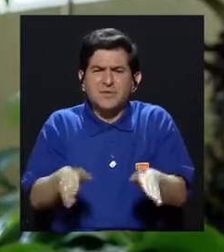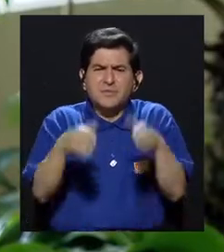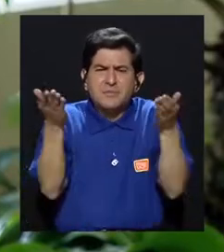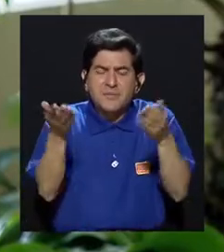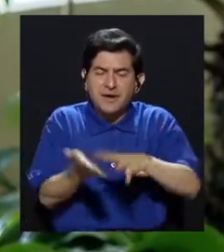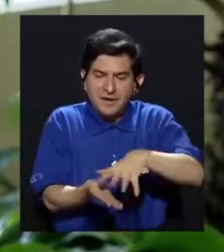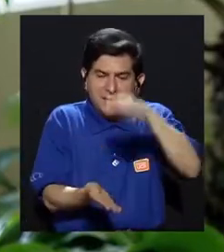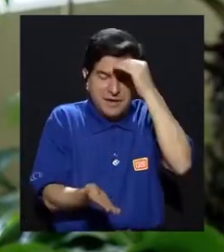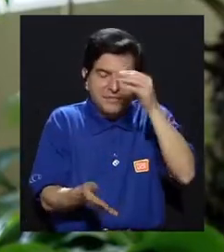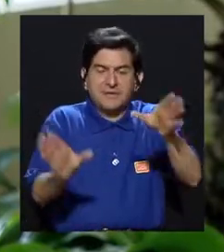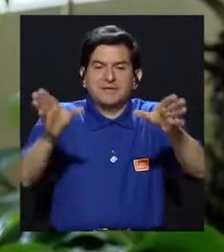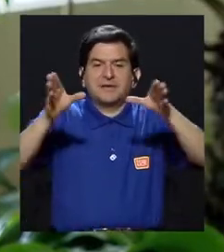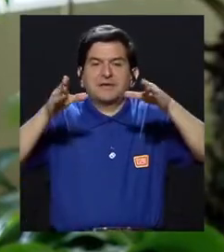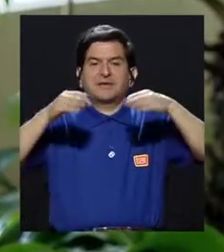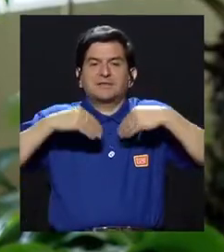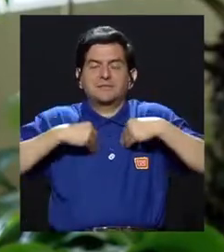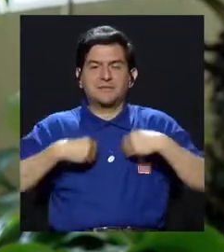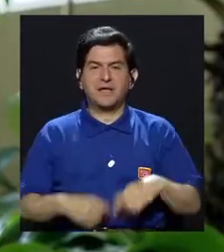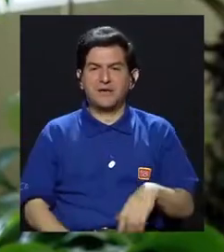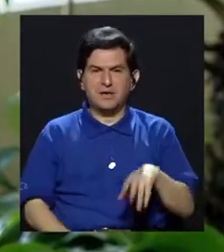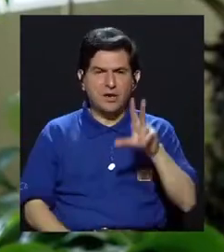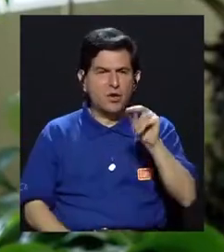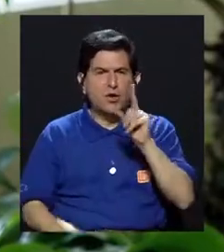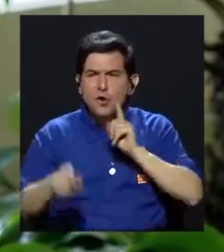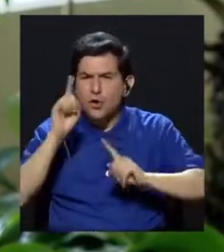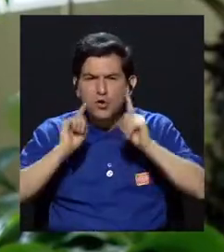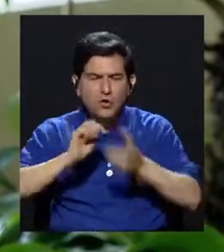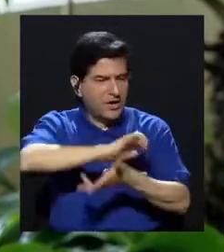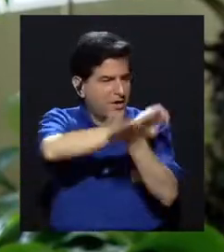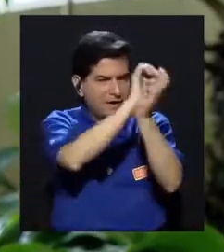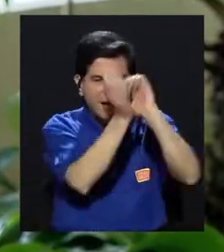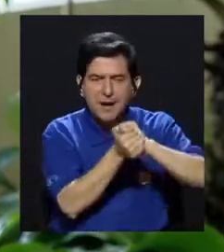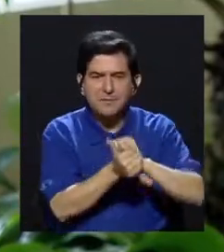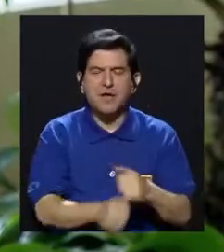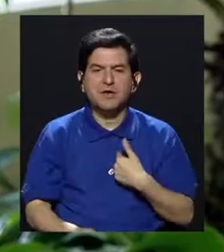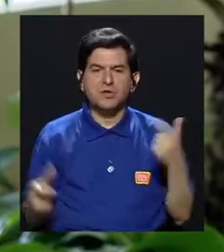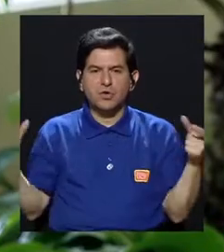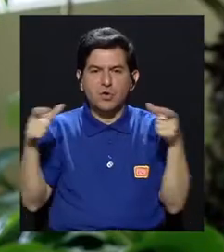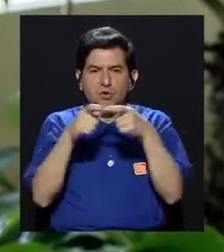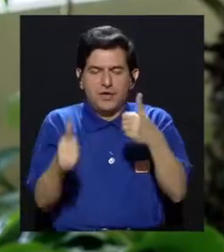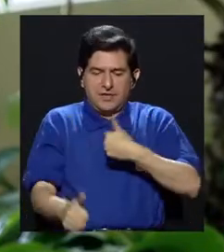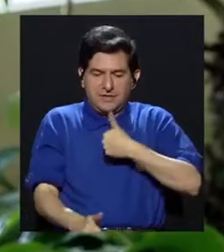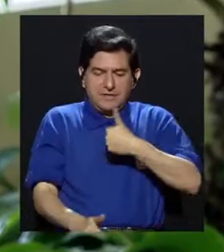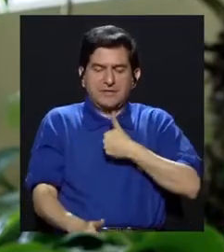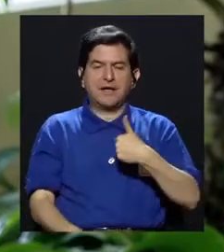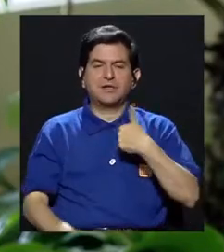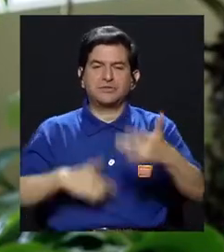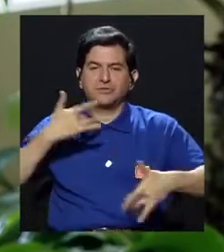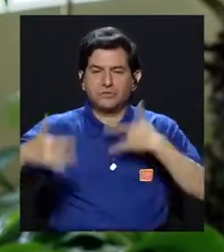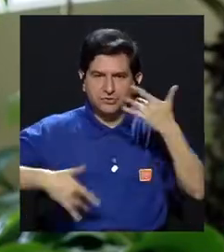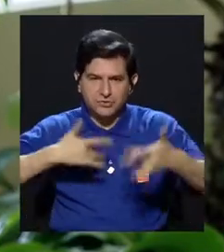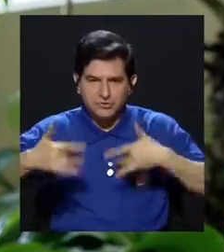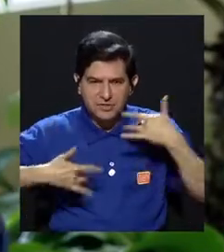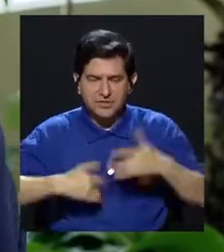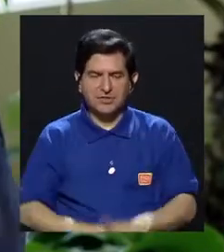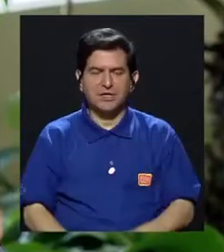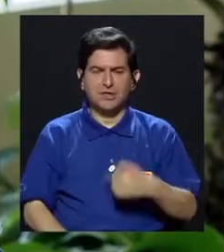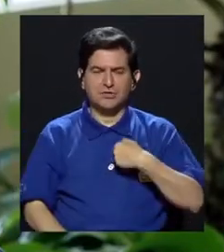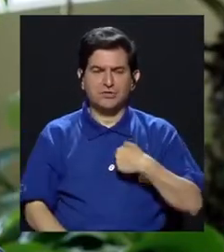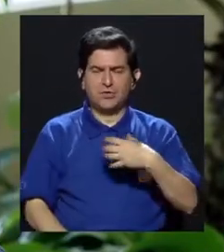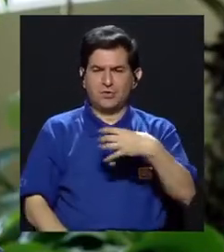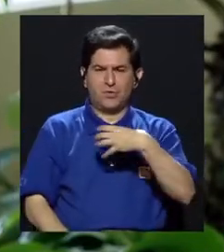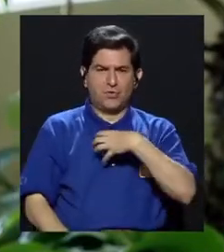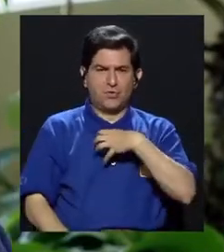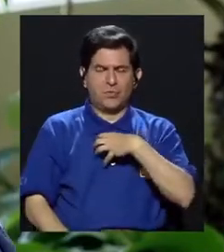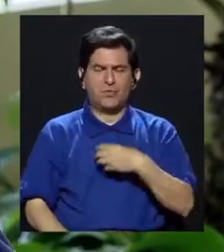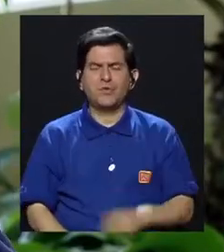y aprender a apropiarme de eso? Y el no llore, más bien tengo que transformarlo en conectarme conmigo mismo, con lo que yo siento. Yo no soy dueño del